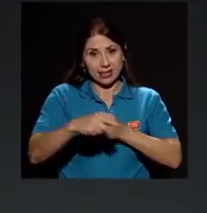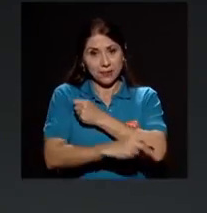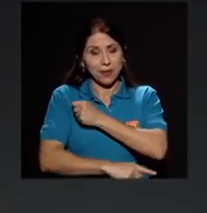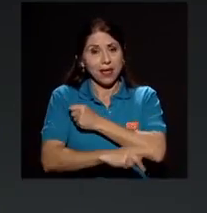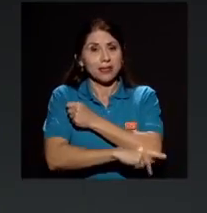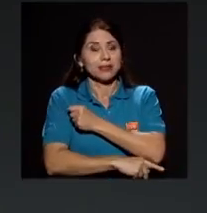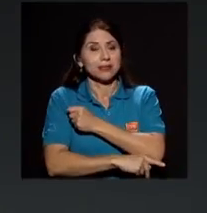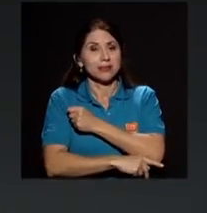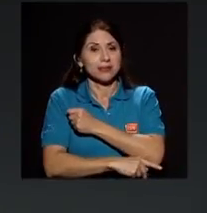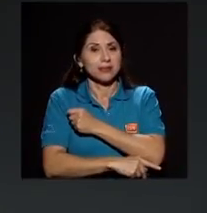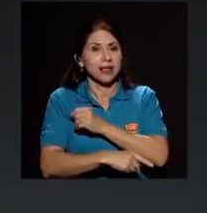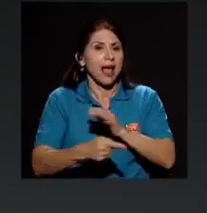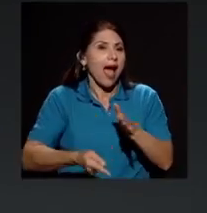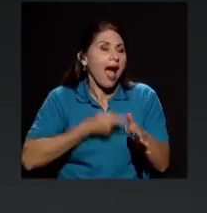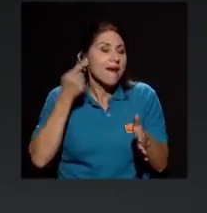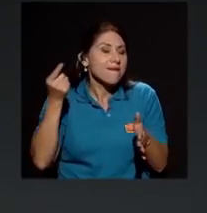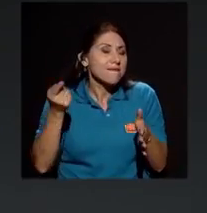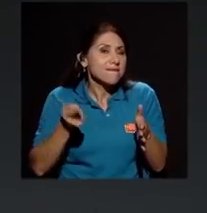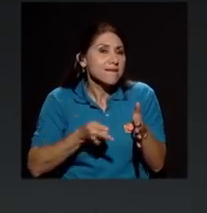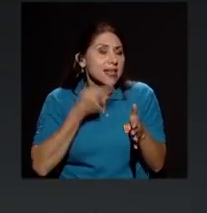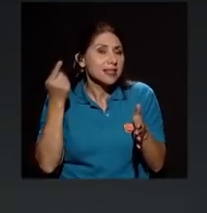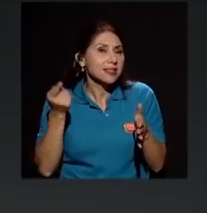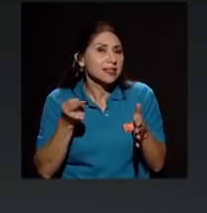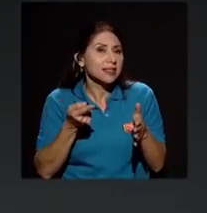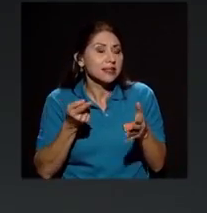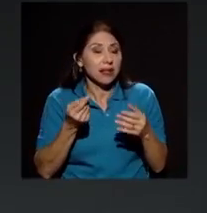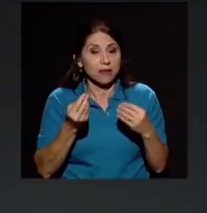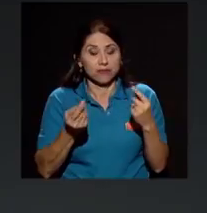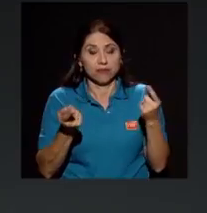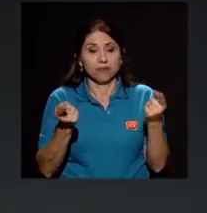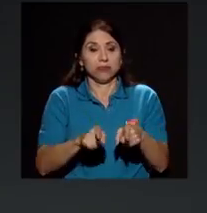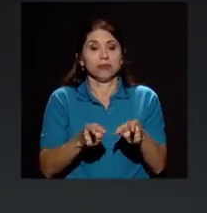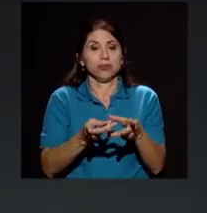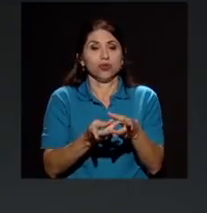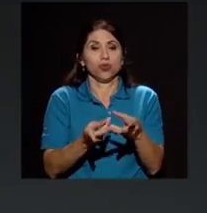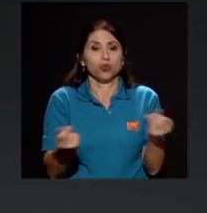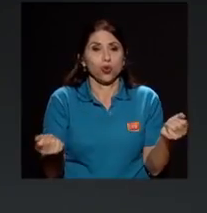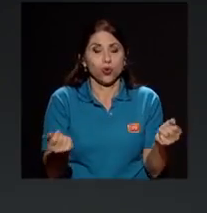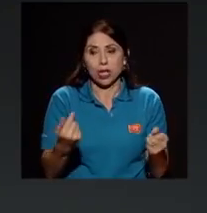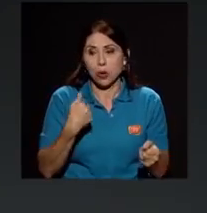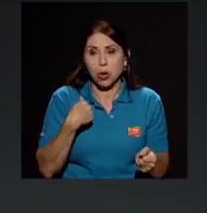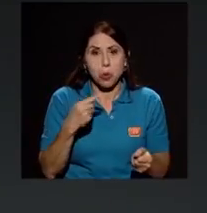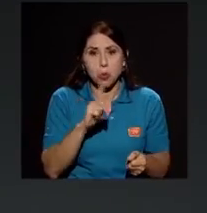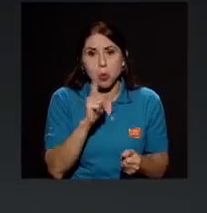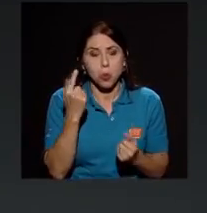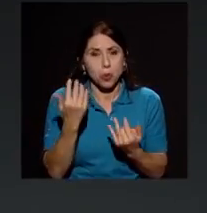a veces surgen de donde menos espera uno no esperaba